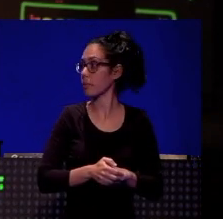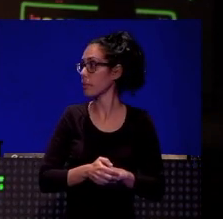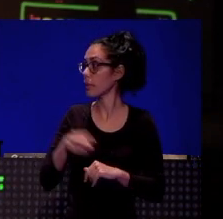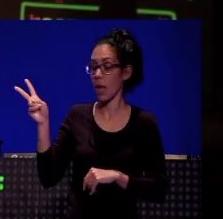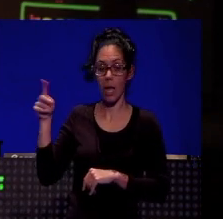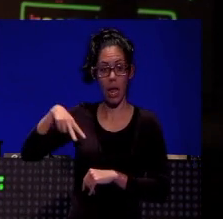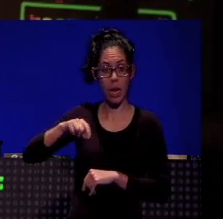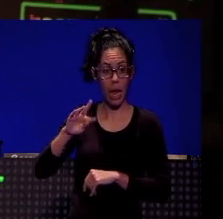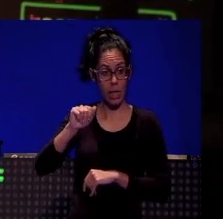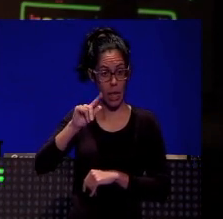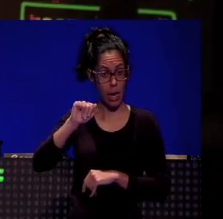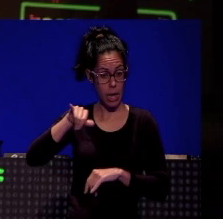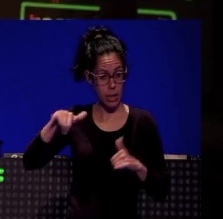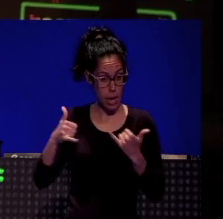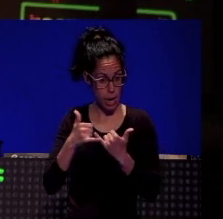tenerife verdad